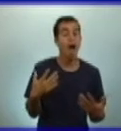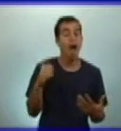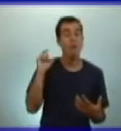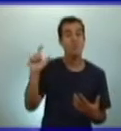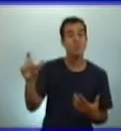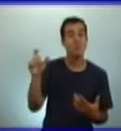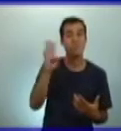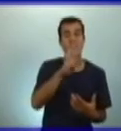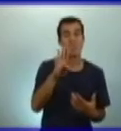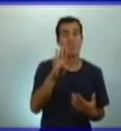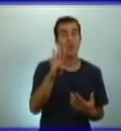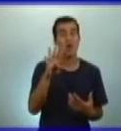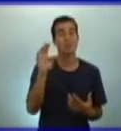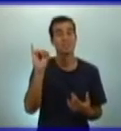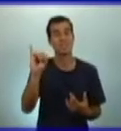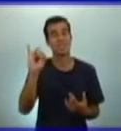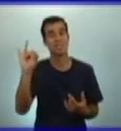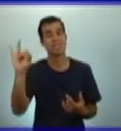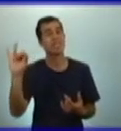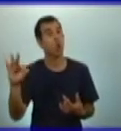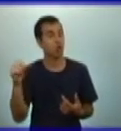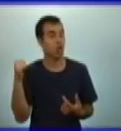44.678. Y el sustraendo,